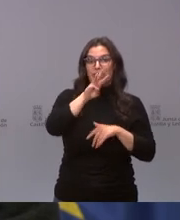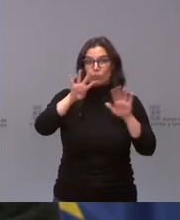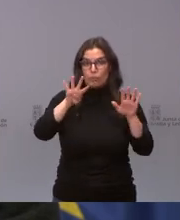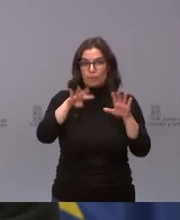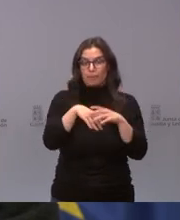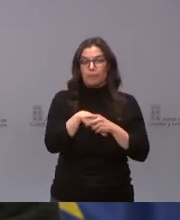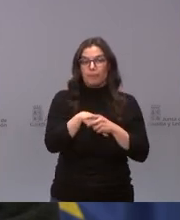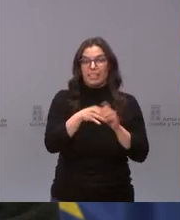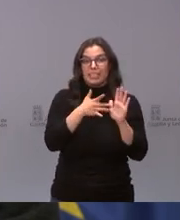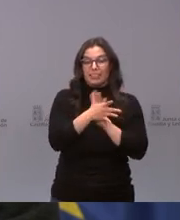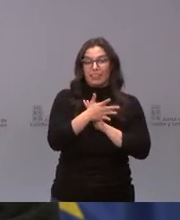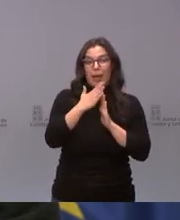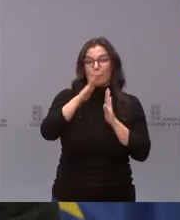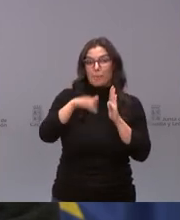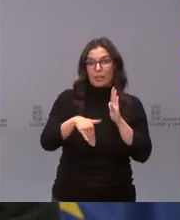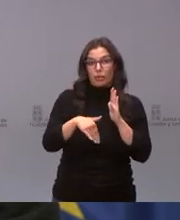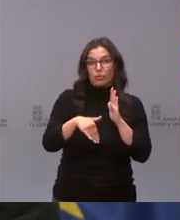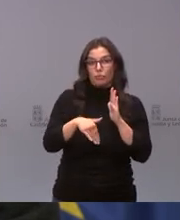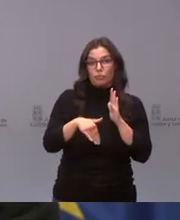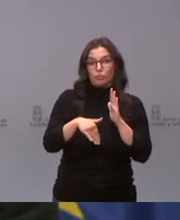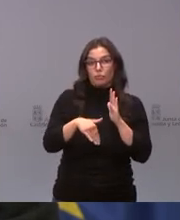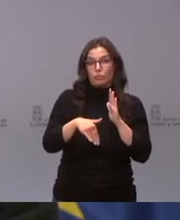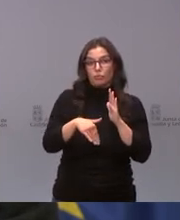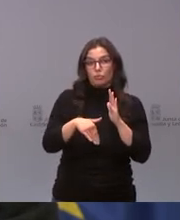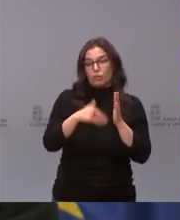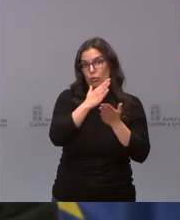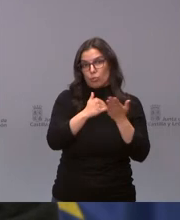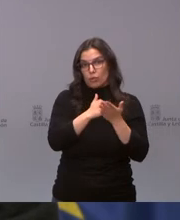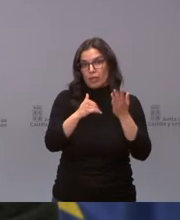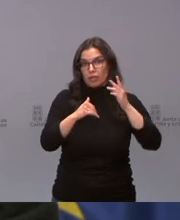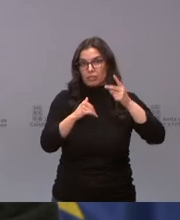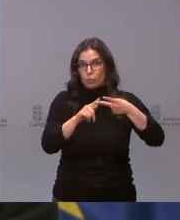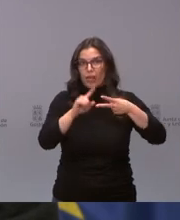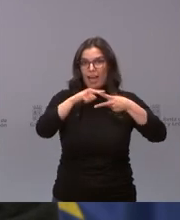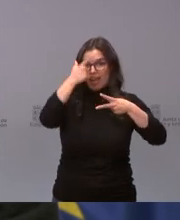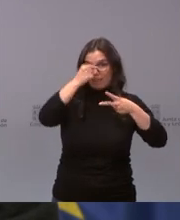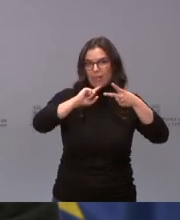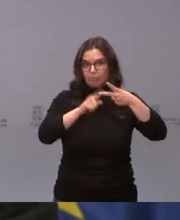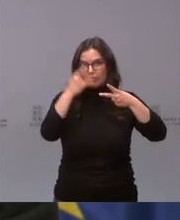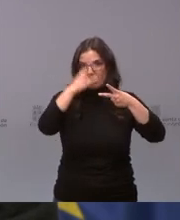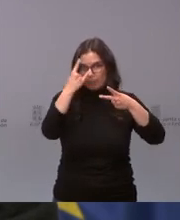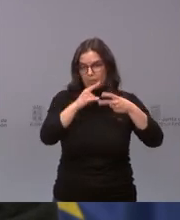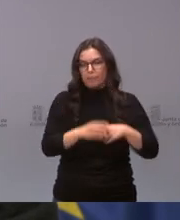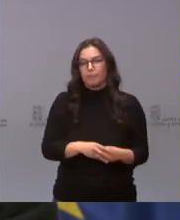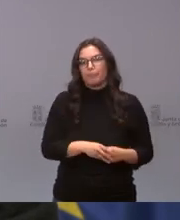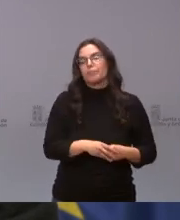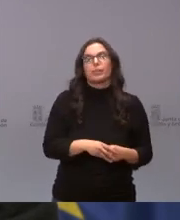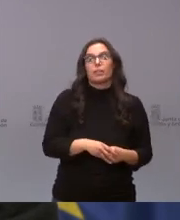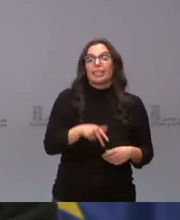20,39, que es la segunda más baja después de Ávila. Y en lo que respecta a la población